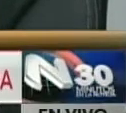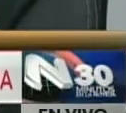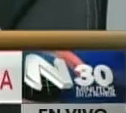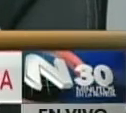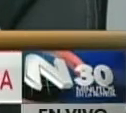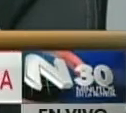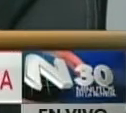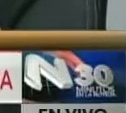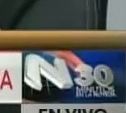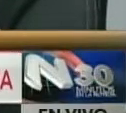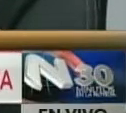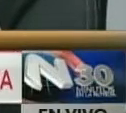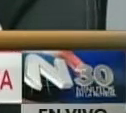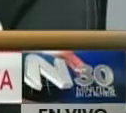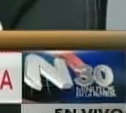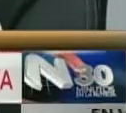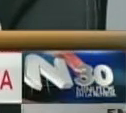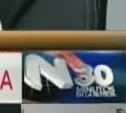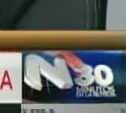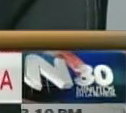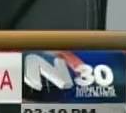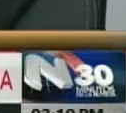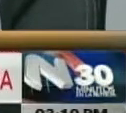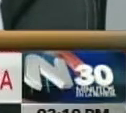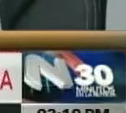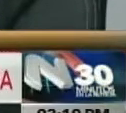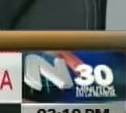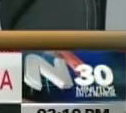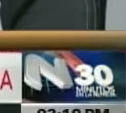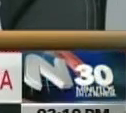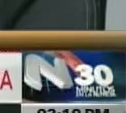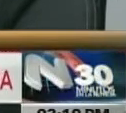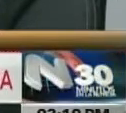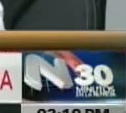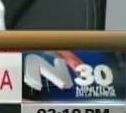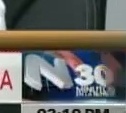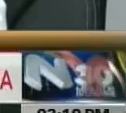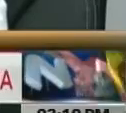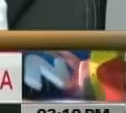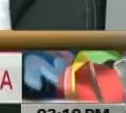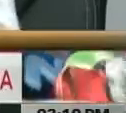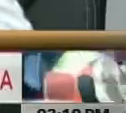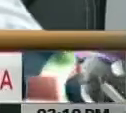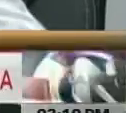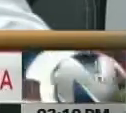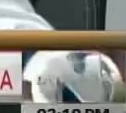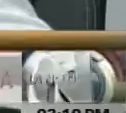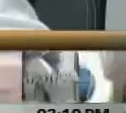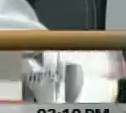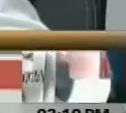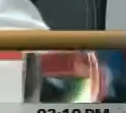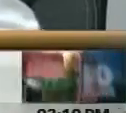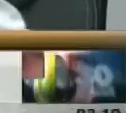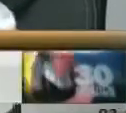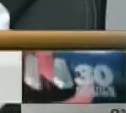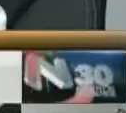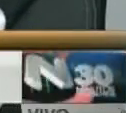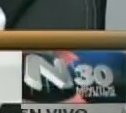¿Cómo vamos a trabajar en el desarrollo eficaz de lo acordado? El papel de las